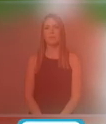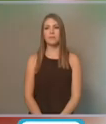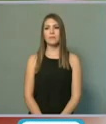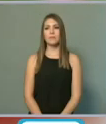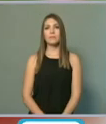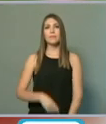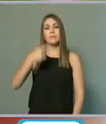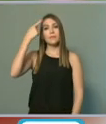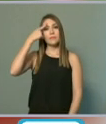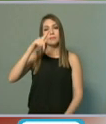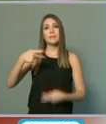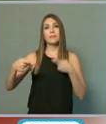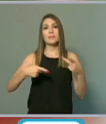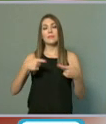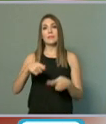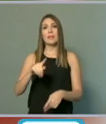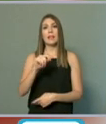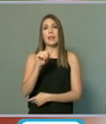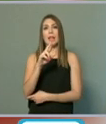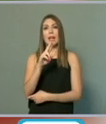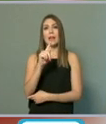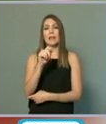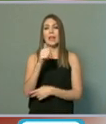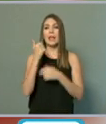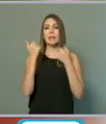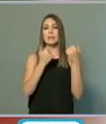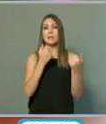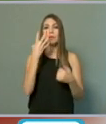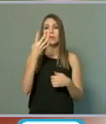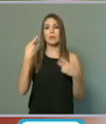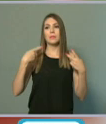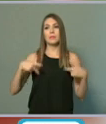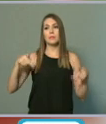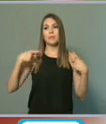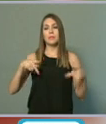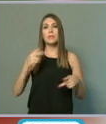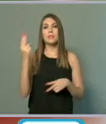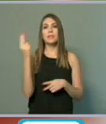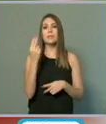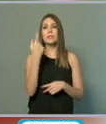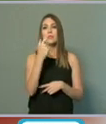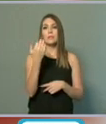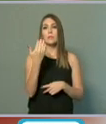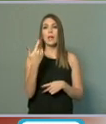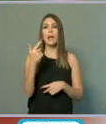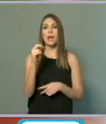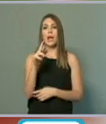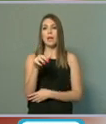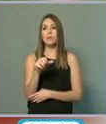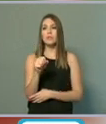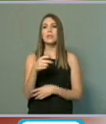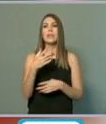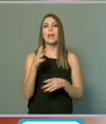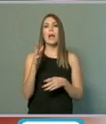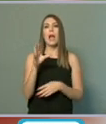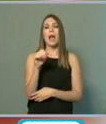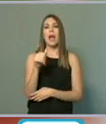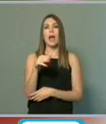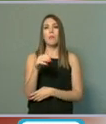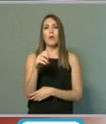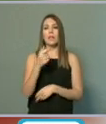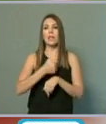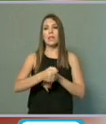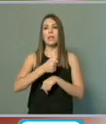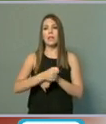Y para preparar este tartar de sandía para 4 personas o 4 porciones, necesitamos 150 gramos de camote